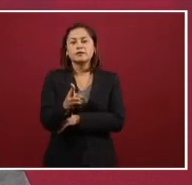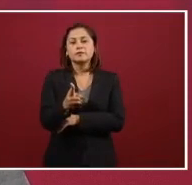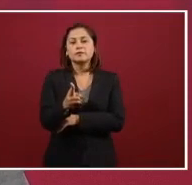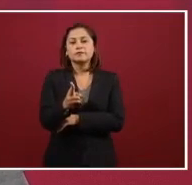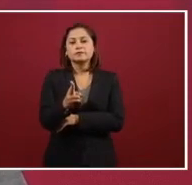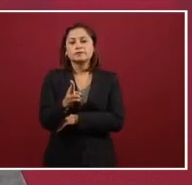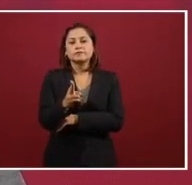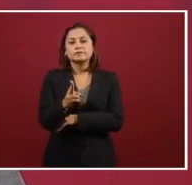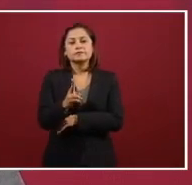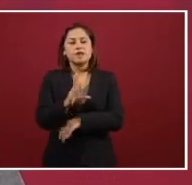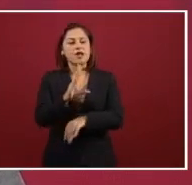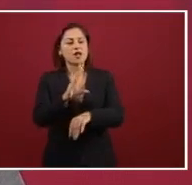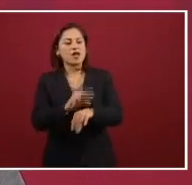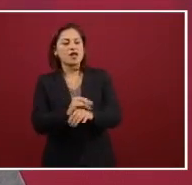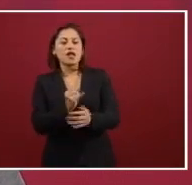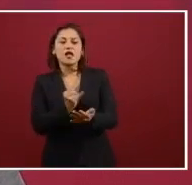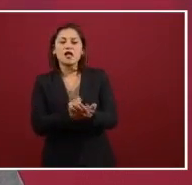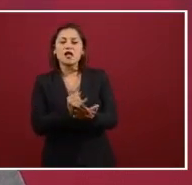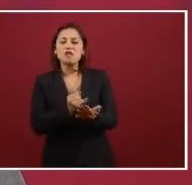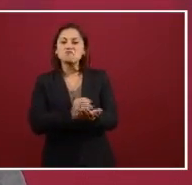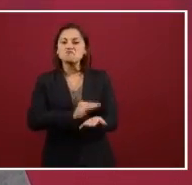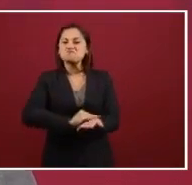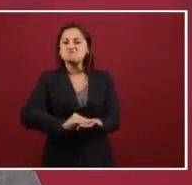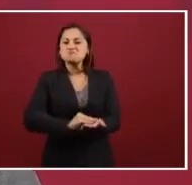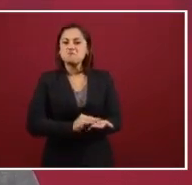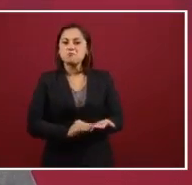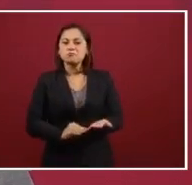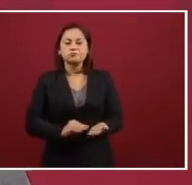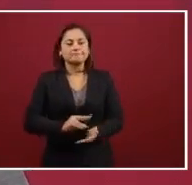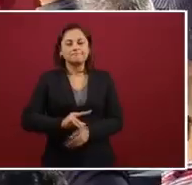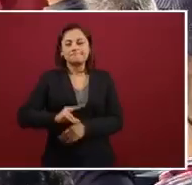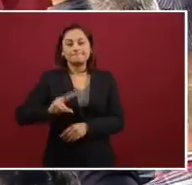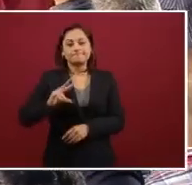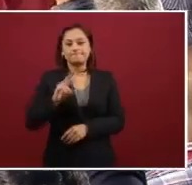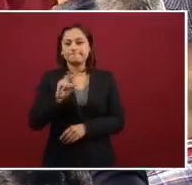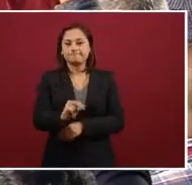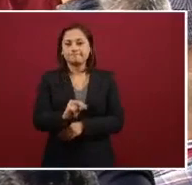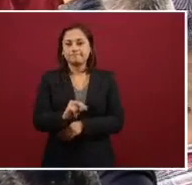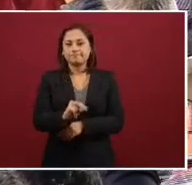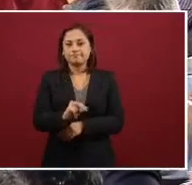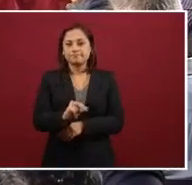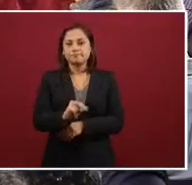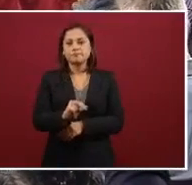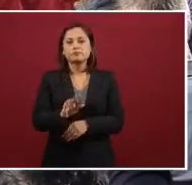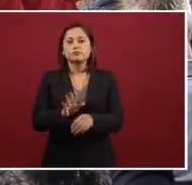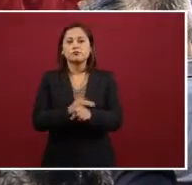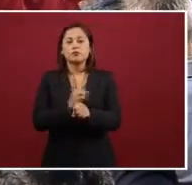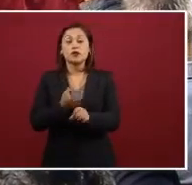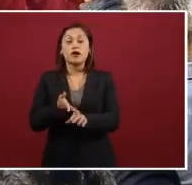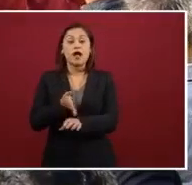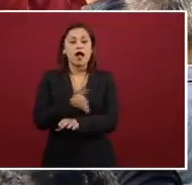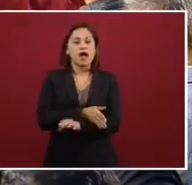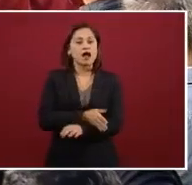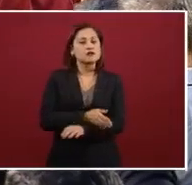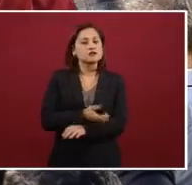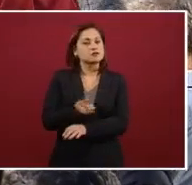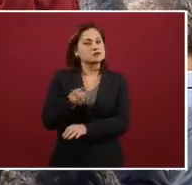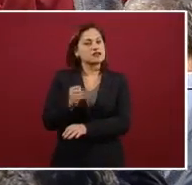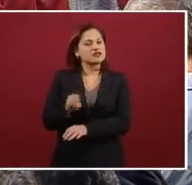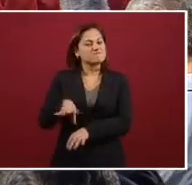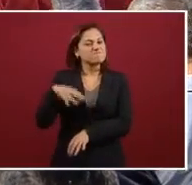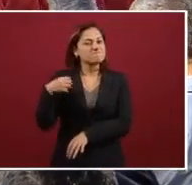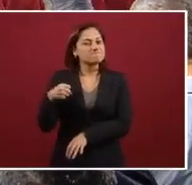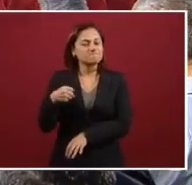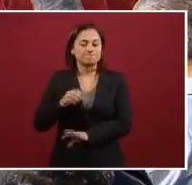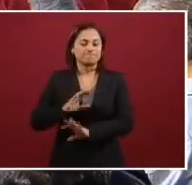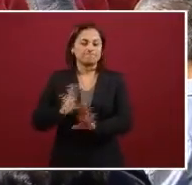el que se condonen impuestos, para que se acaben los abusos que se cometían también en este sentido. Gracias.